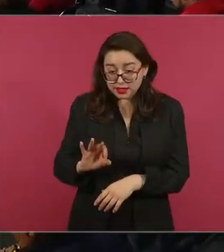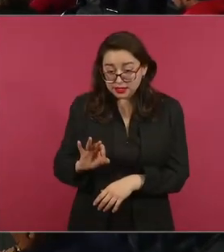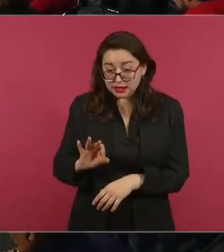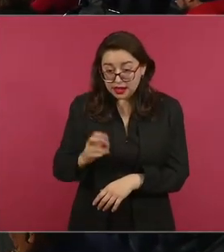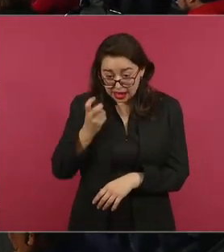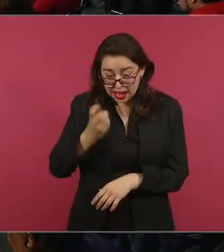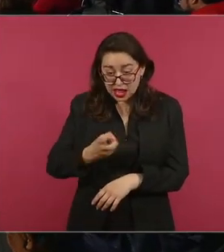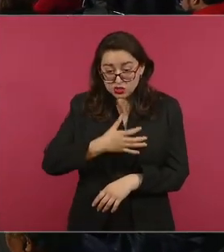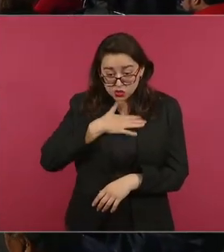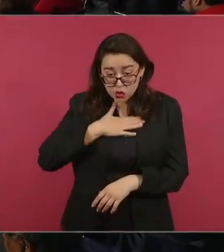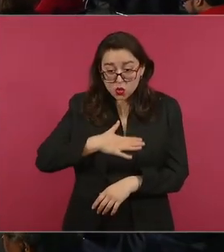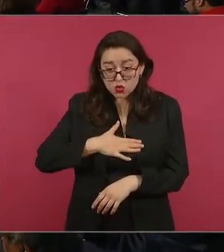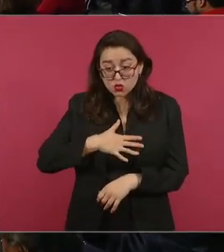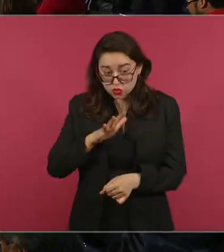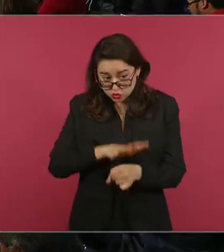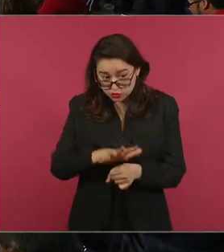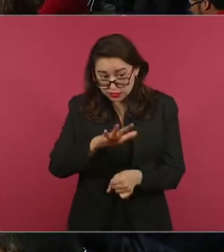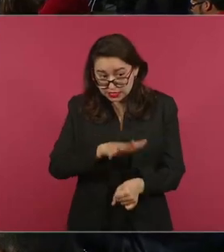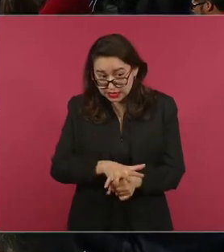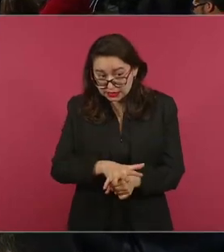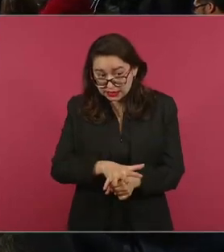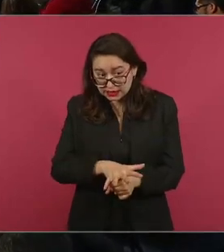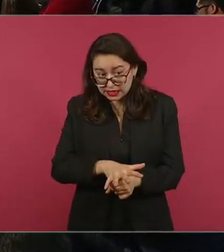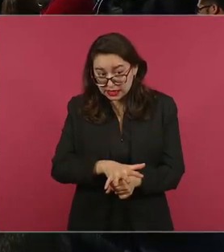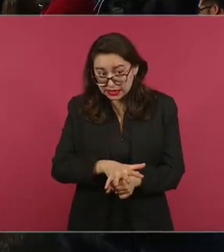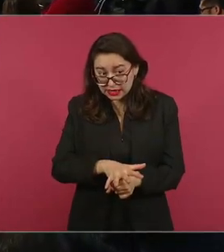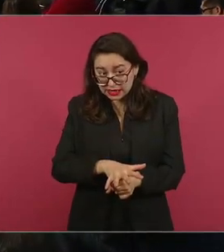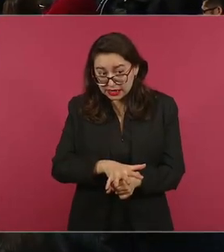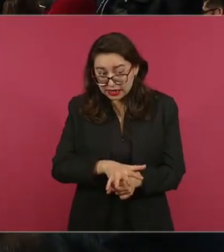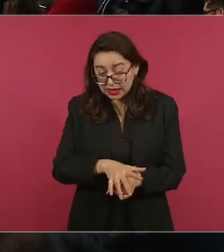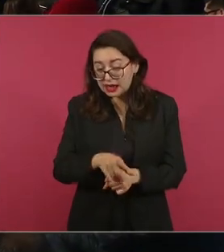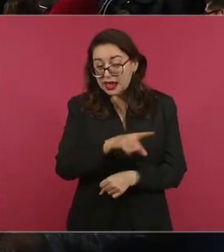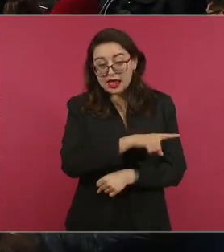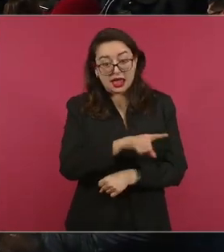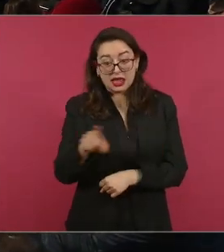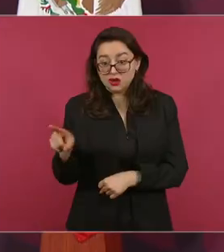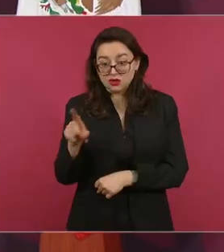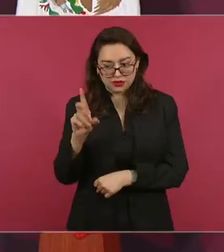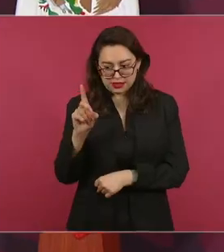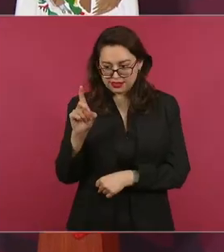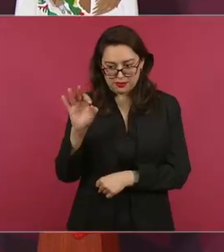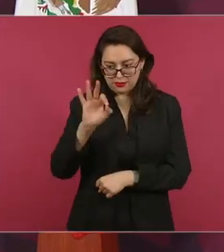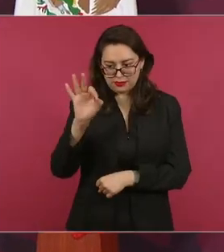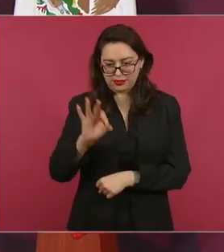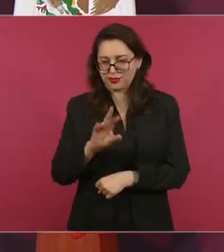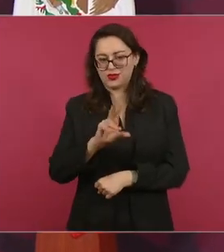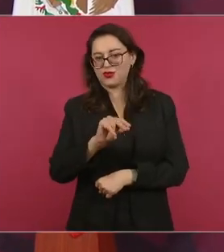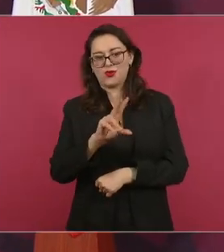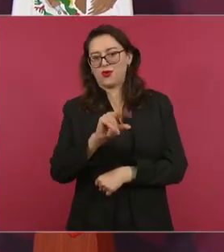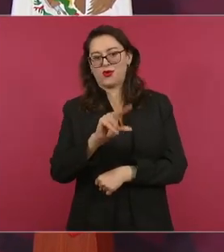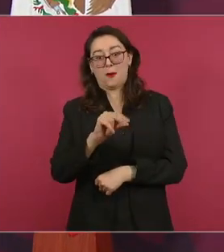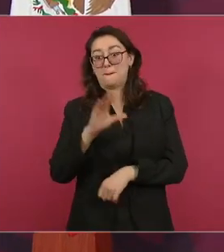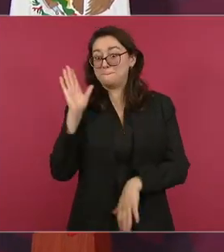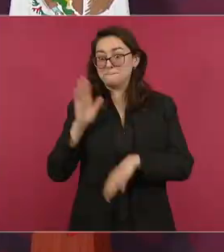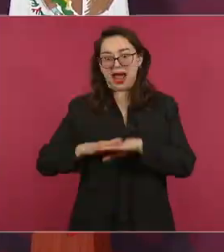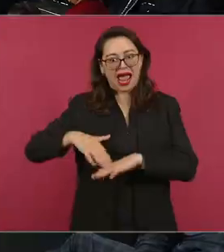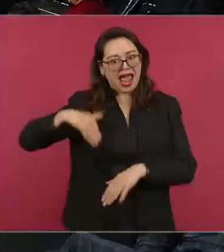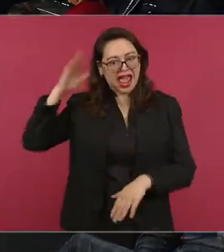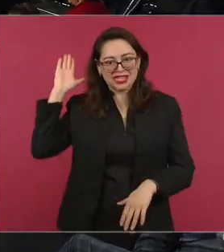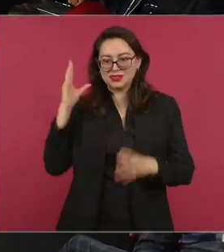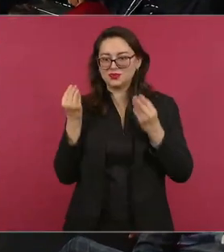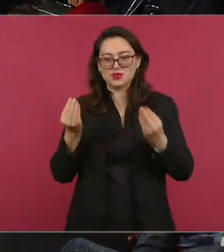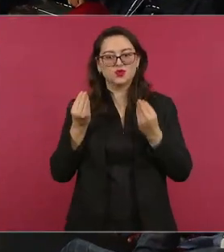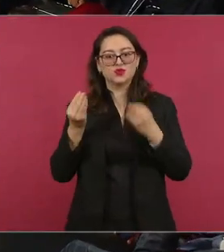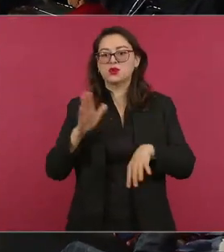si es razonable, ¿dónde está el 30% razonable de utilidad?